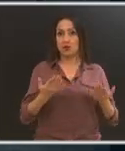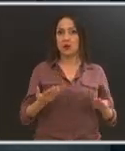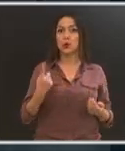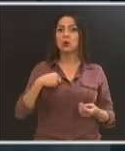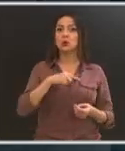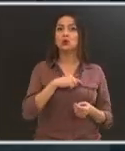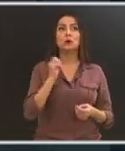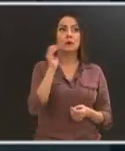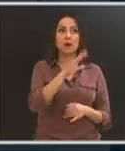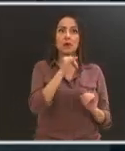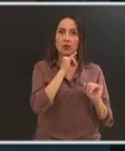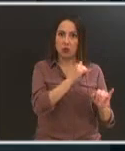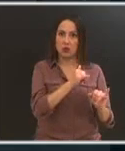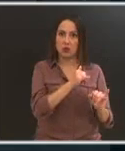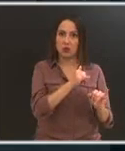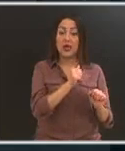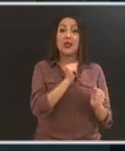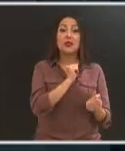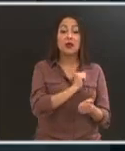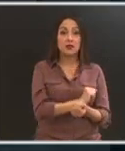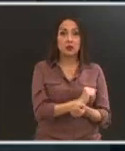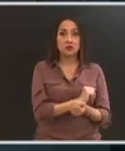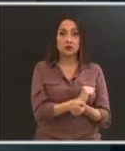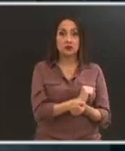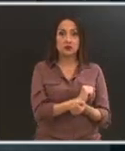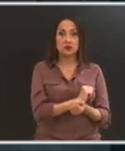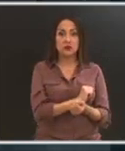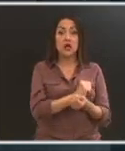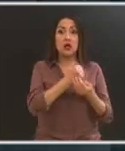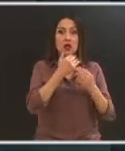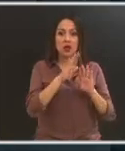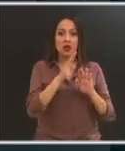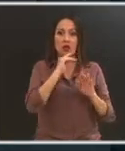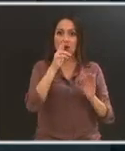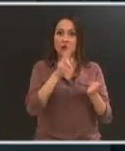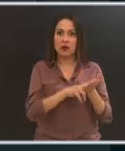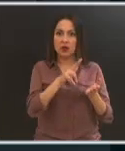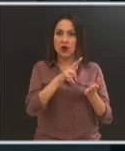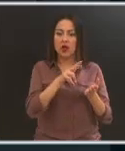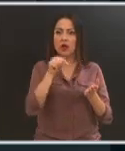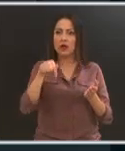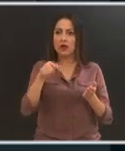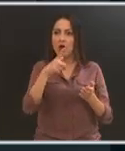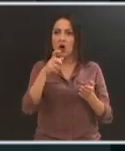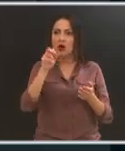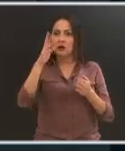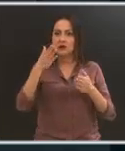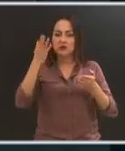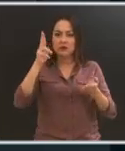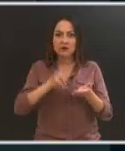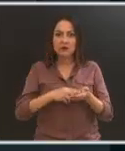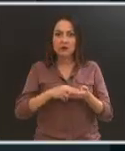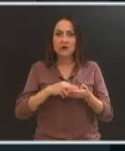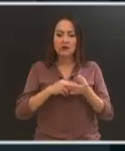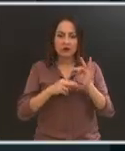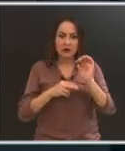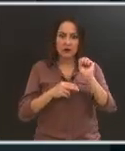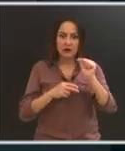Nosotros mandamos la denuncia, detuvimos. Aún cuando ya estaba aprobada la naturalización, el Tribunal Supremo,